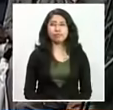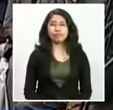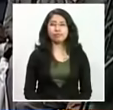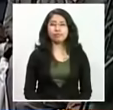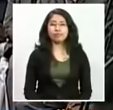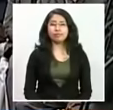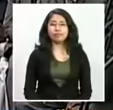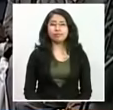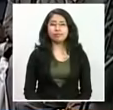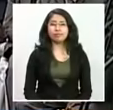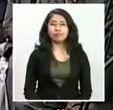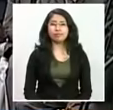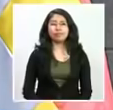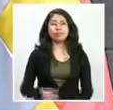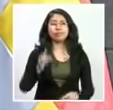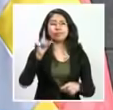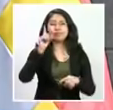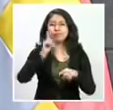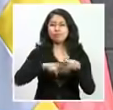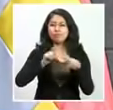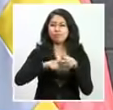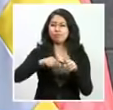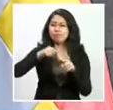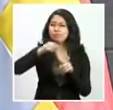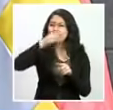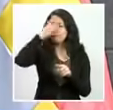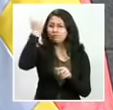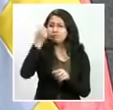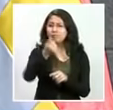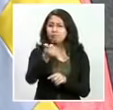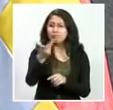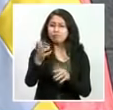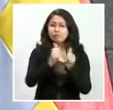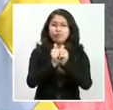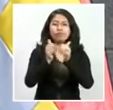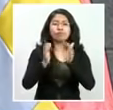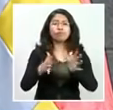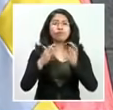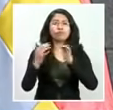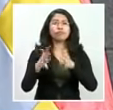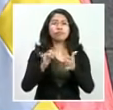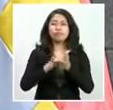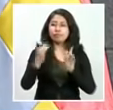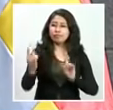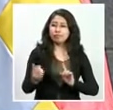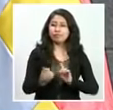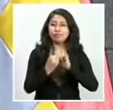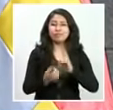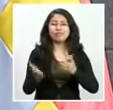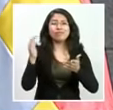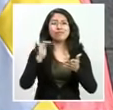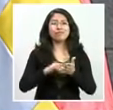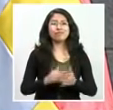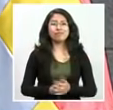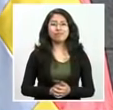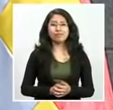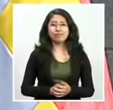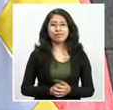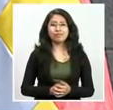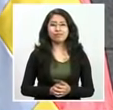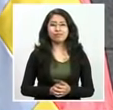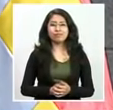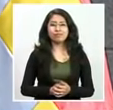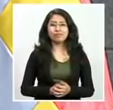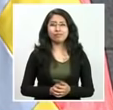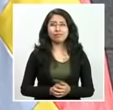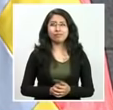No puedo dejar de recordar a algunos compañeros de lucha con los que me he visto hace unos días atrás, que han pasado por este cargo. Me encontré con Héctor